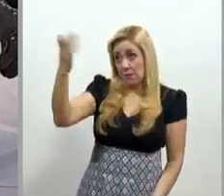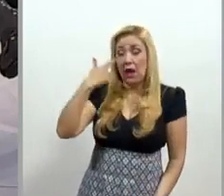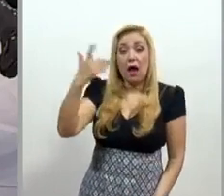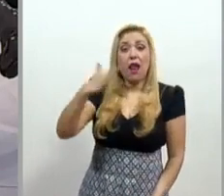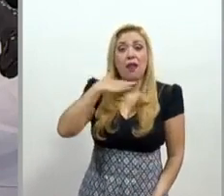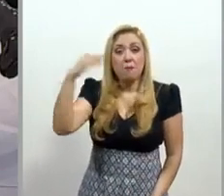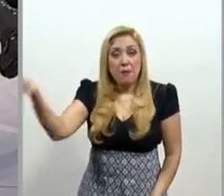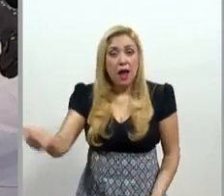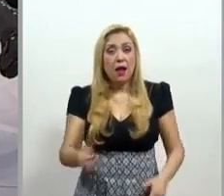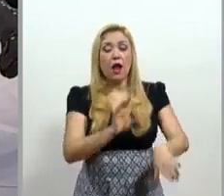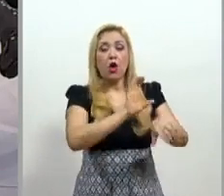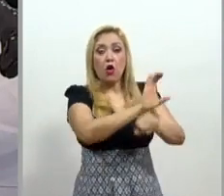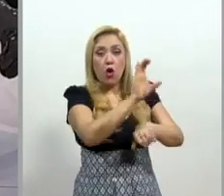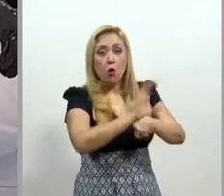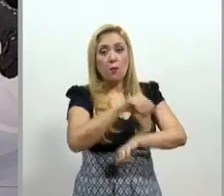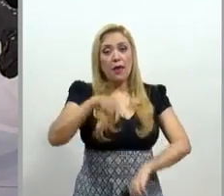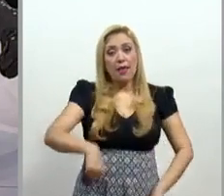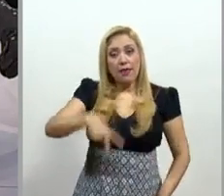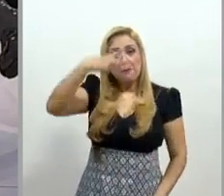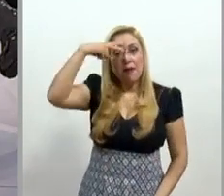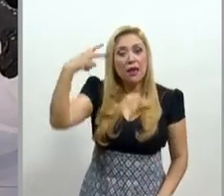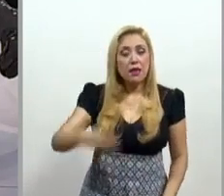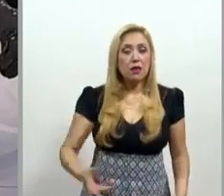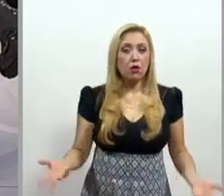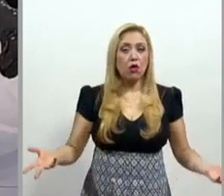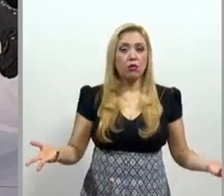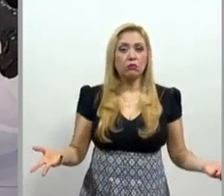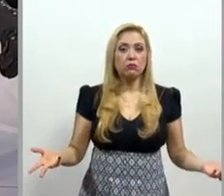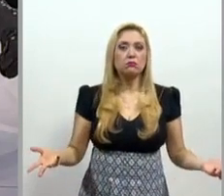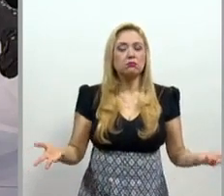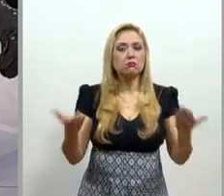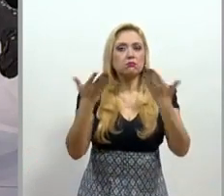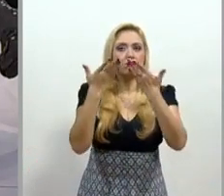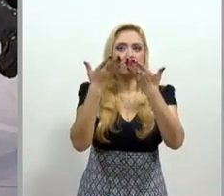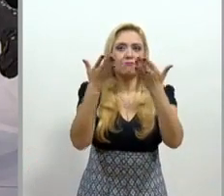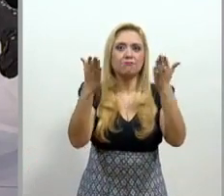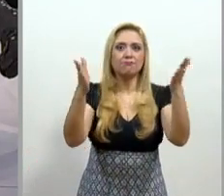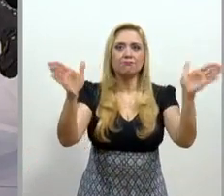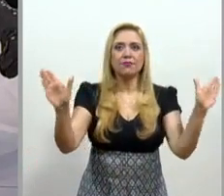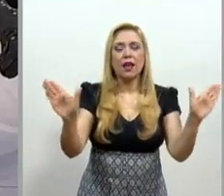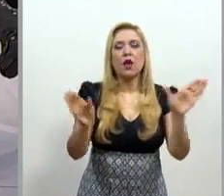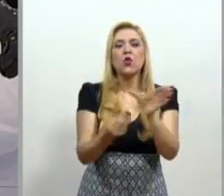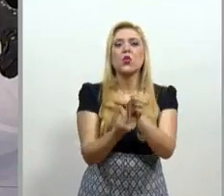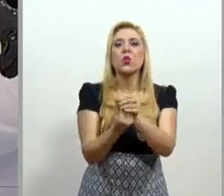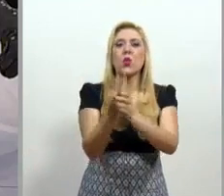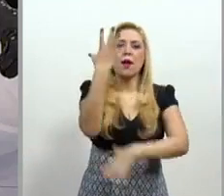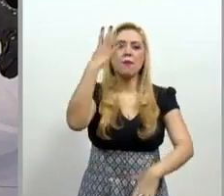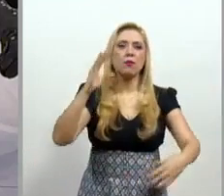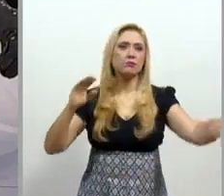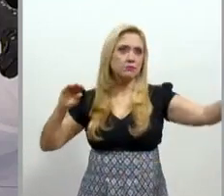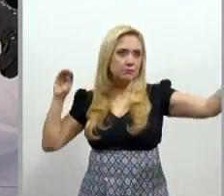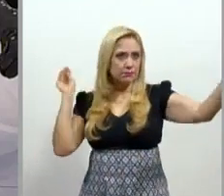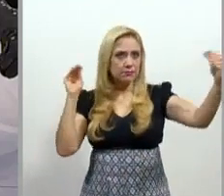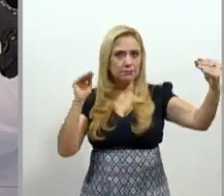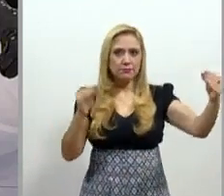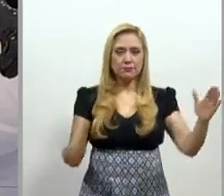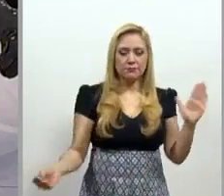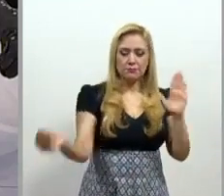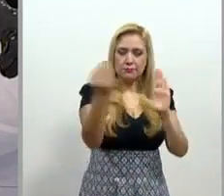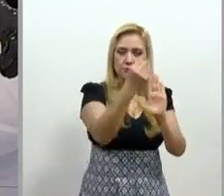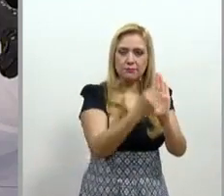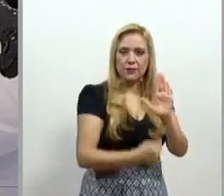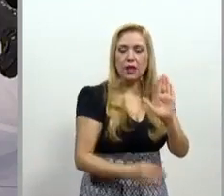Colombia, de México, y esto parece que también abre la puerta a una nueva forma de hacer argumentación Ujú.